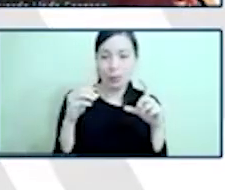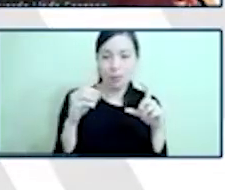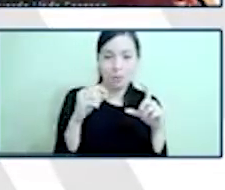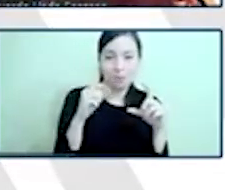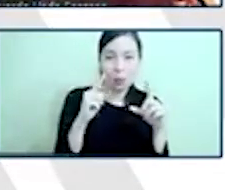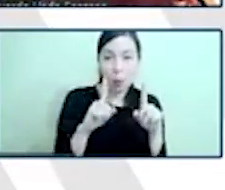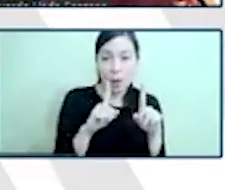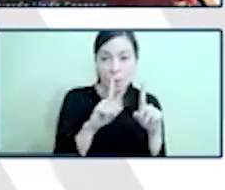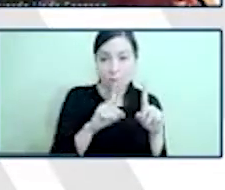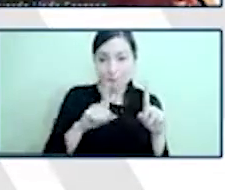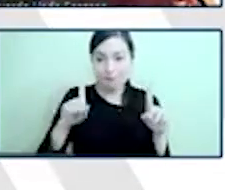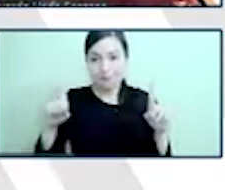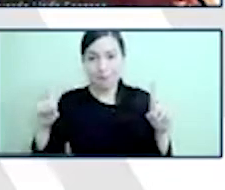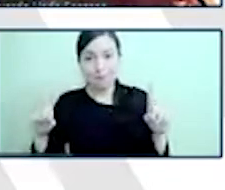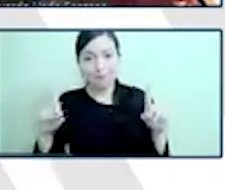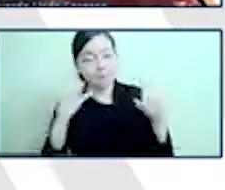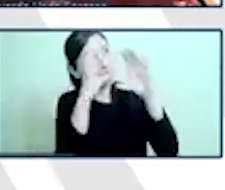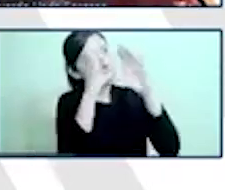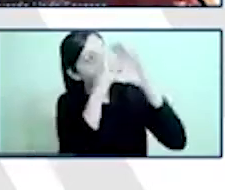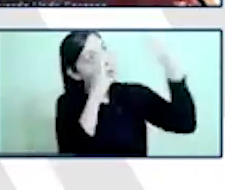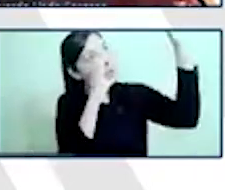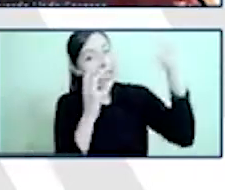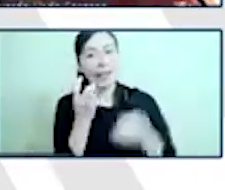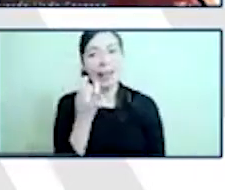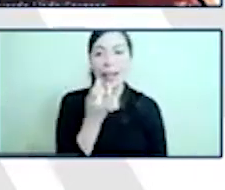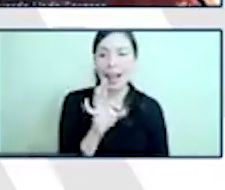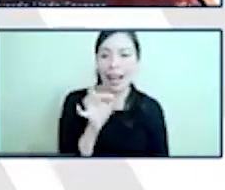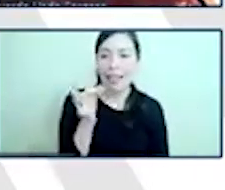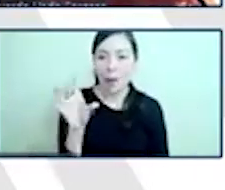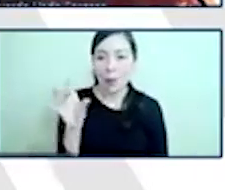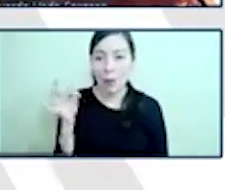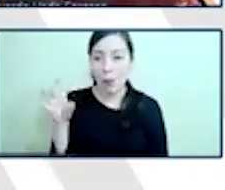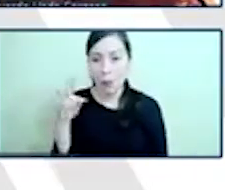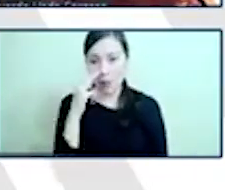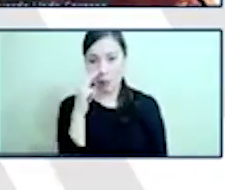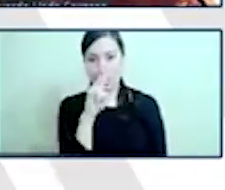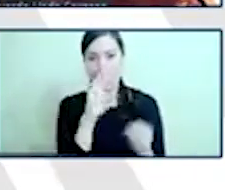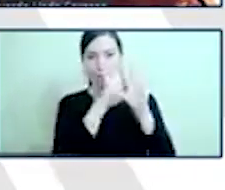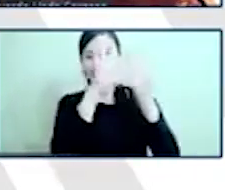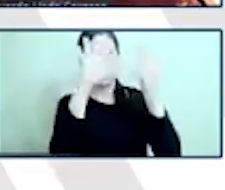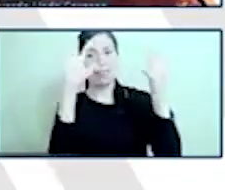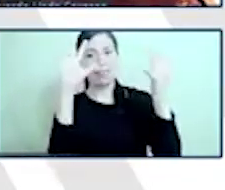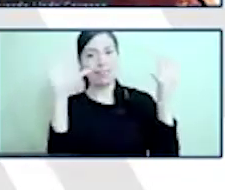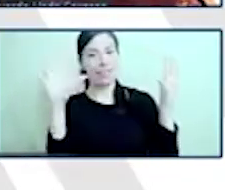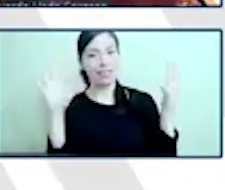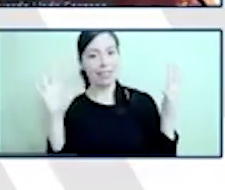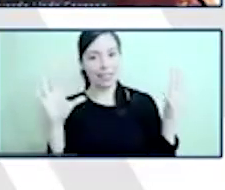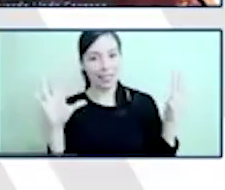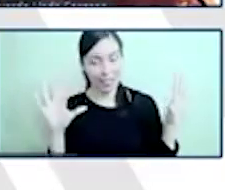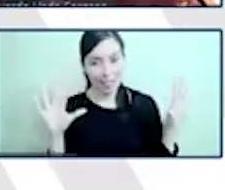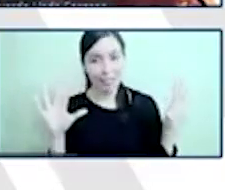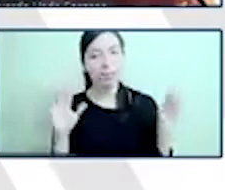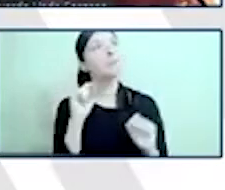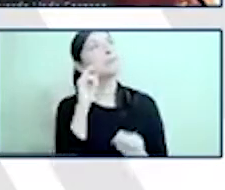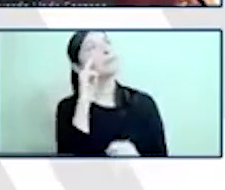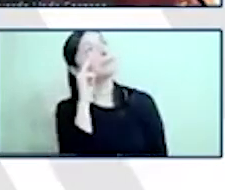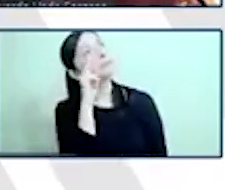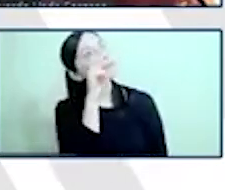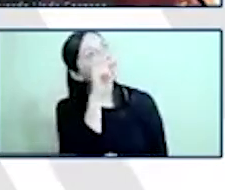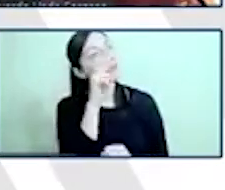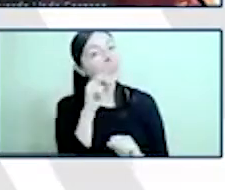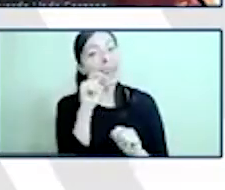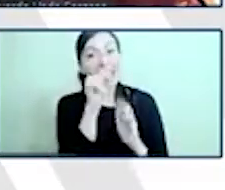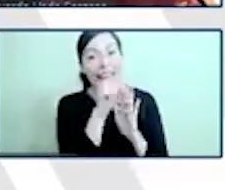al lado de la otra, cada una mirando un trocito del cielo, y lo que hacían era que dejaban corriendo una grabación con una